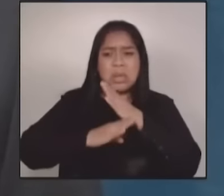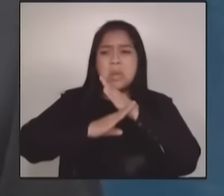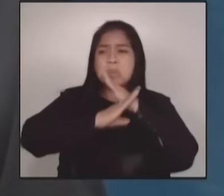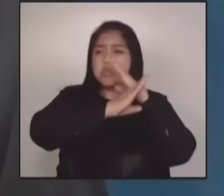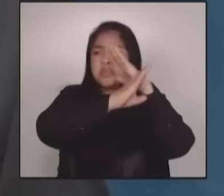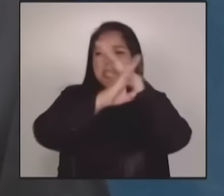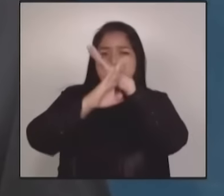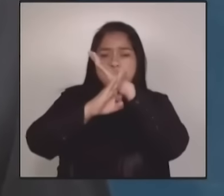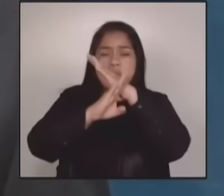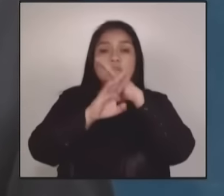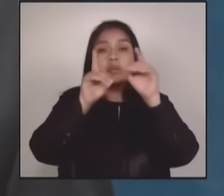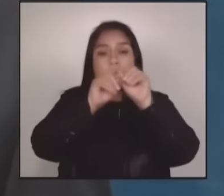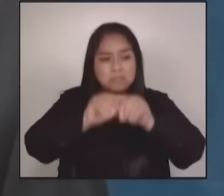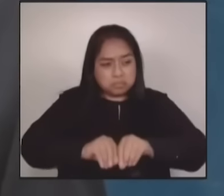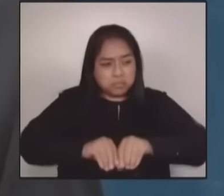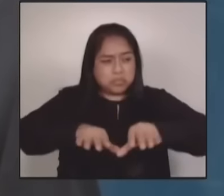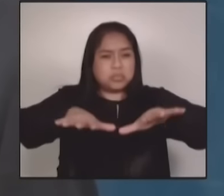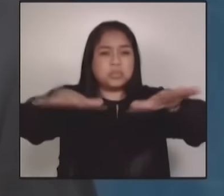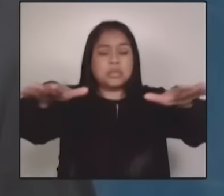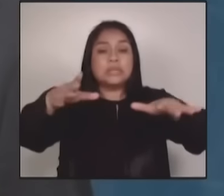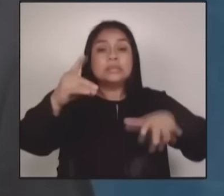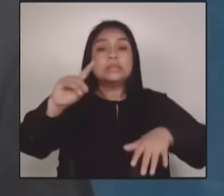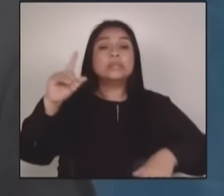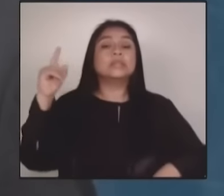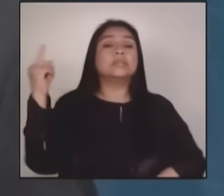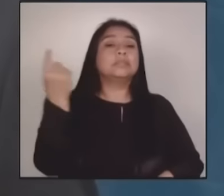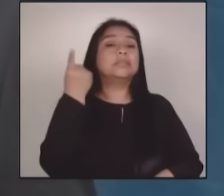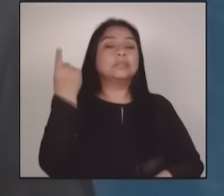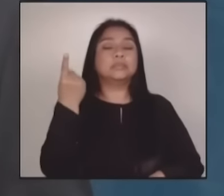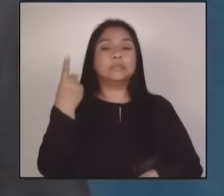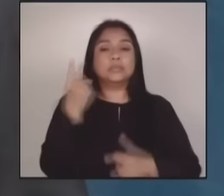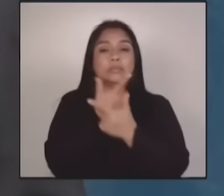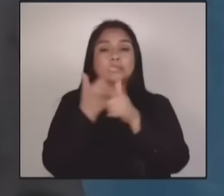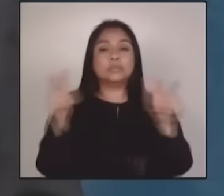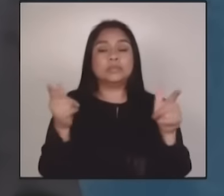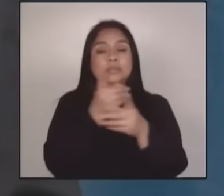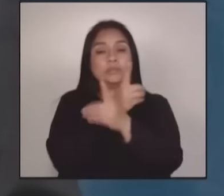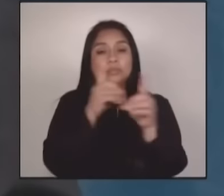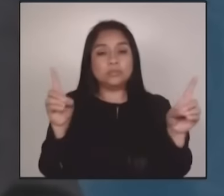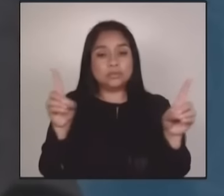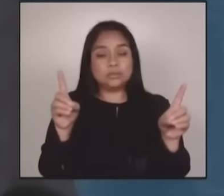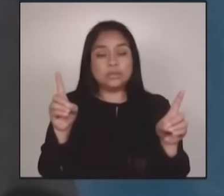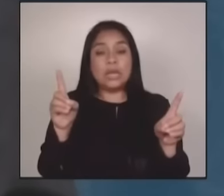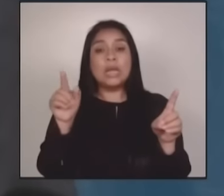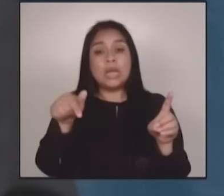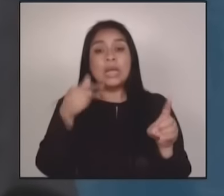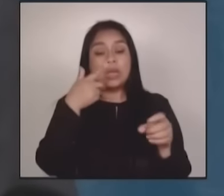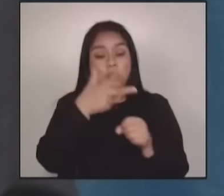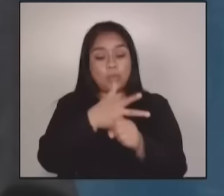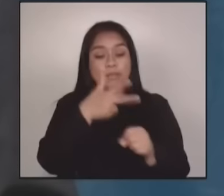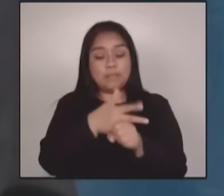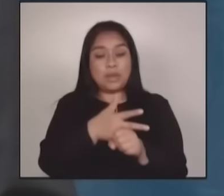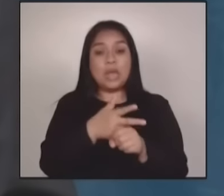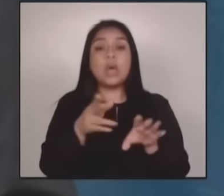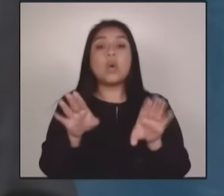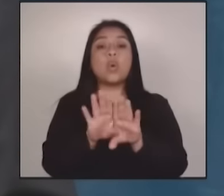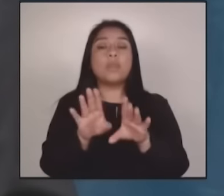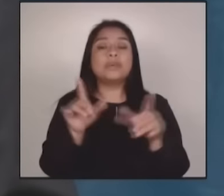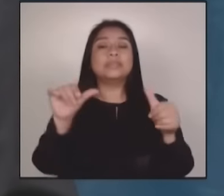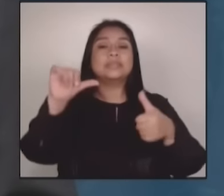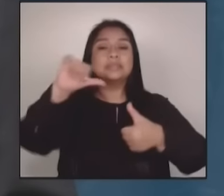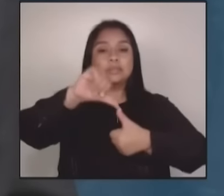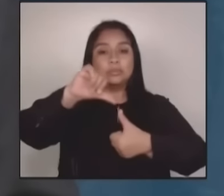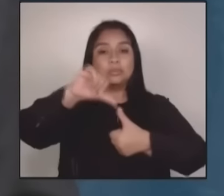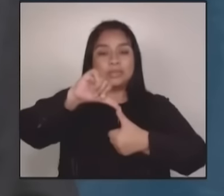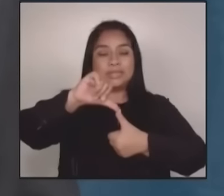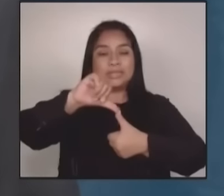y la expansión de los principios de libertad y democracia, tanto en Guatemala como en Centroamérica,